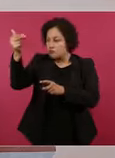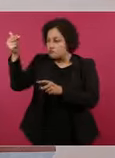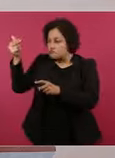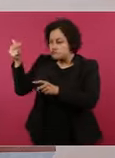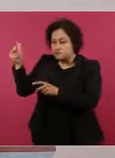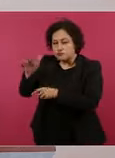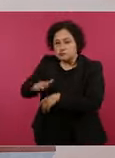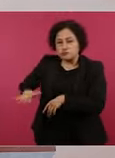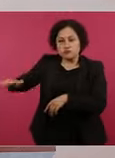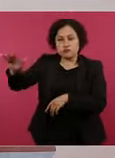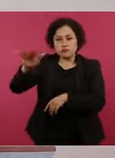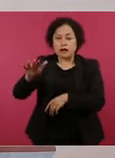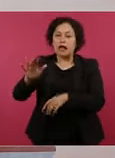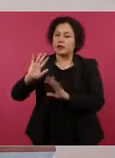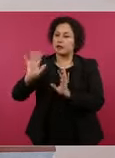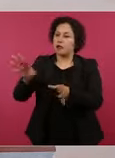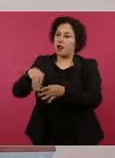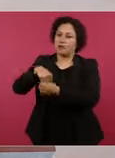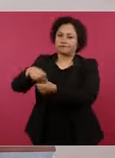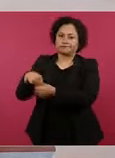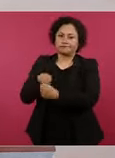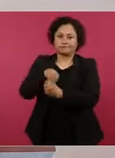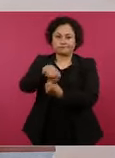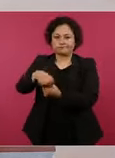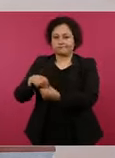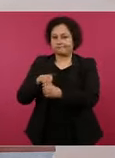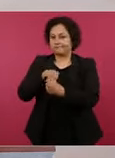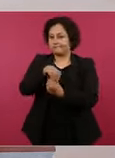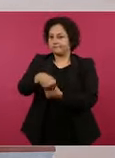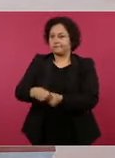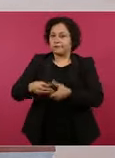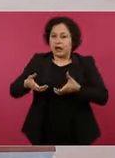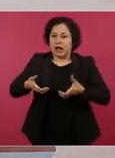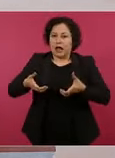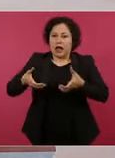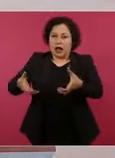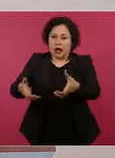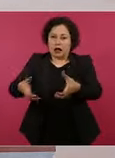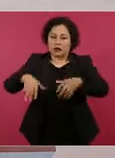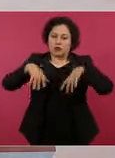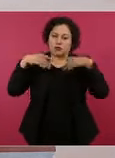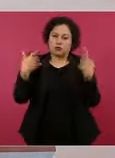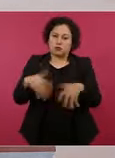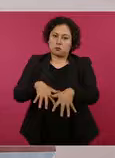Además de un problema vial grave por saturación,